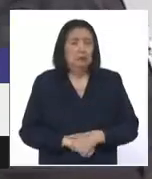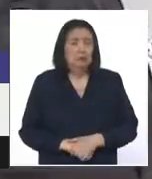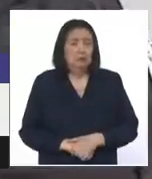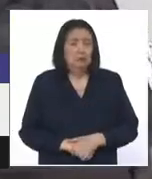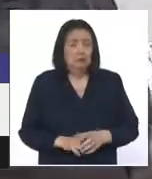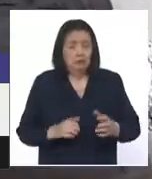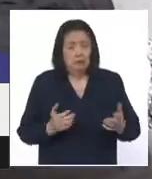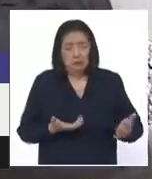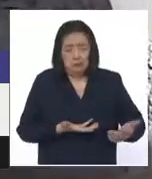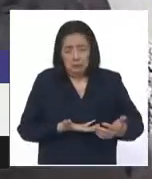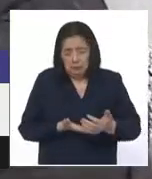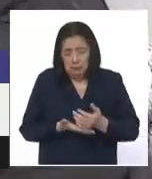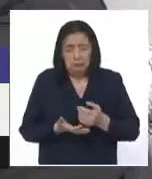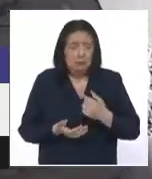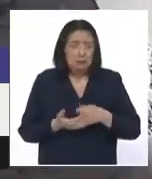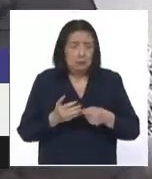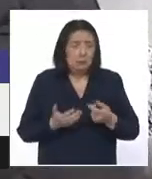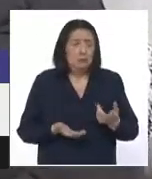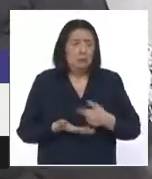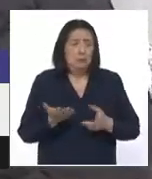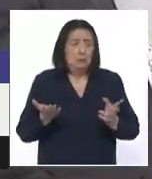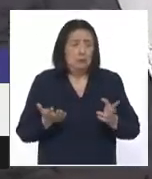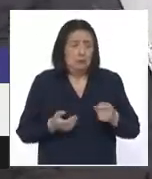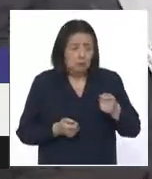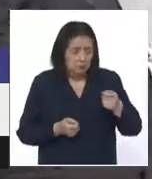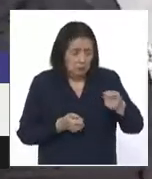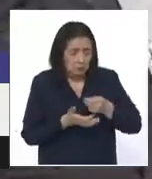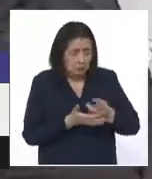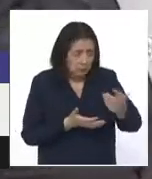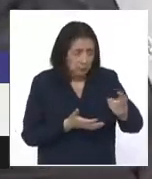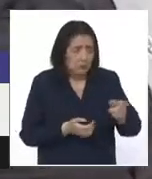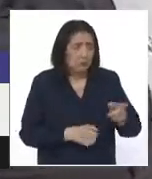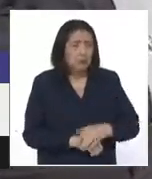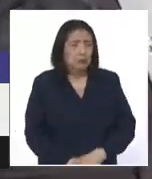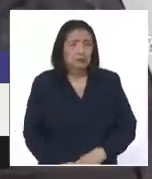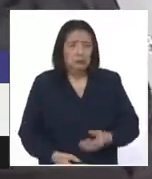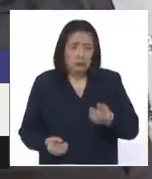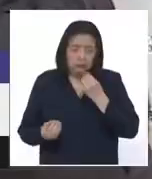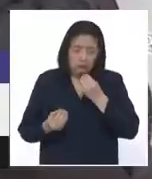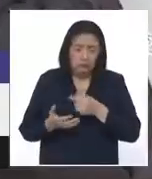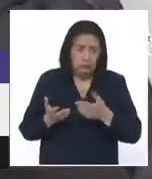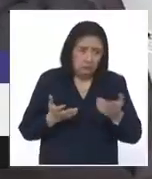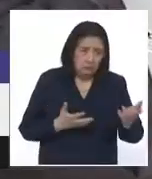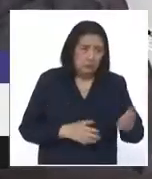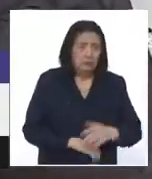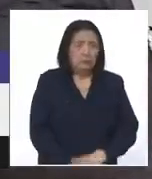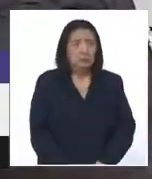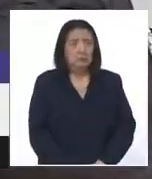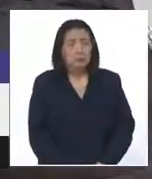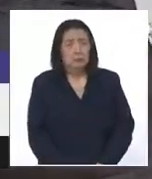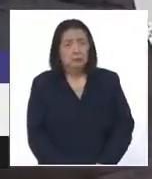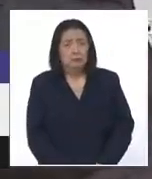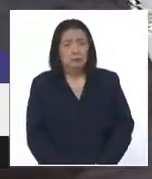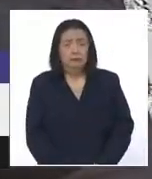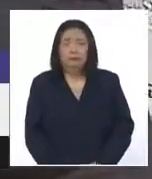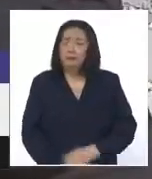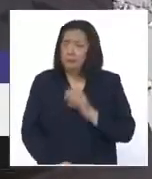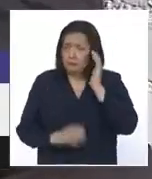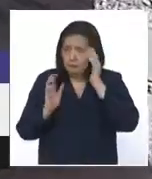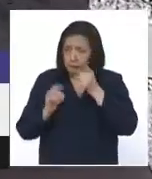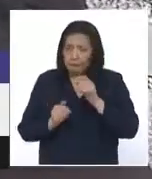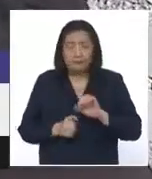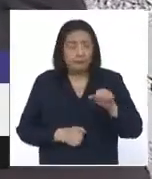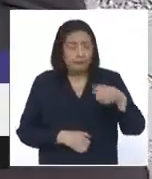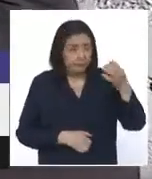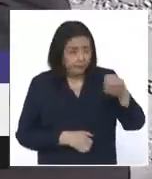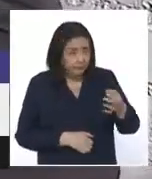Voy juntando poquito por poquito, es la que invierto ahí. Un poco sí. Para comer, un poco para inversión. Sí, Lore, te escucho. De